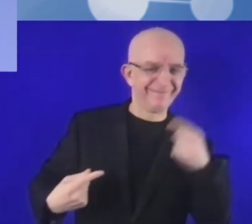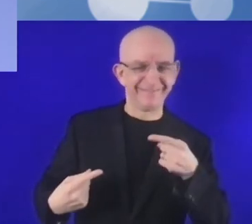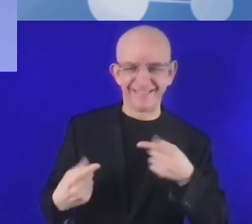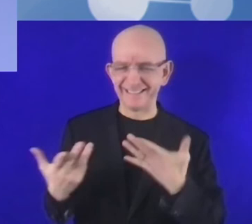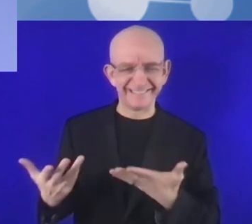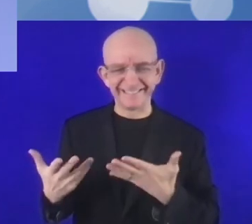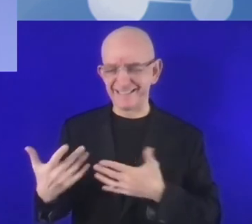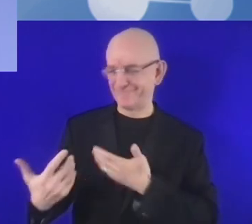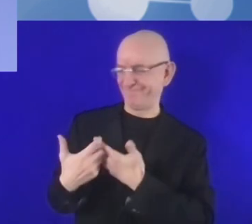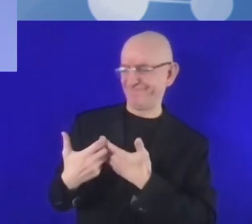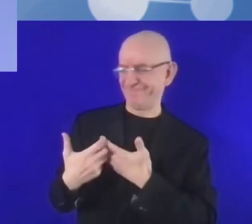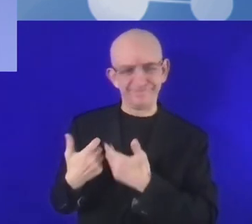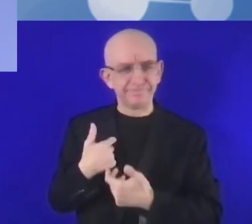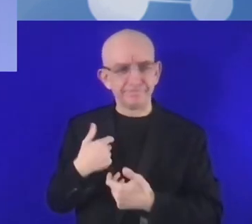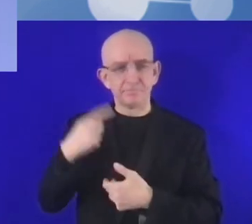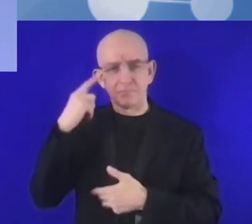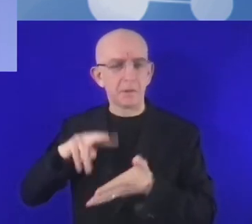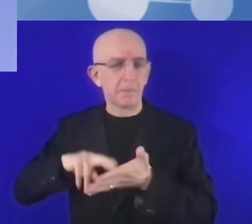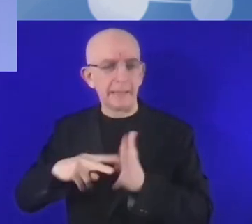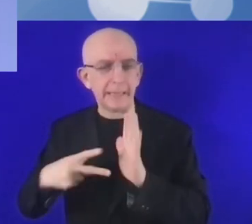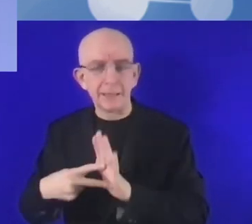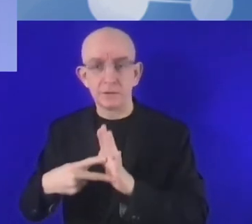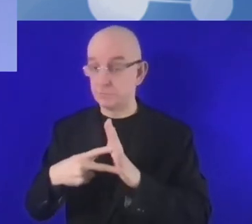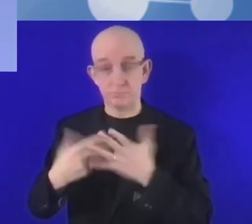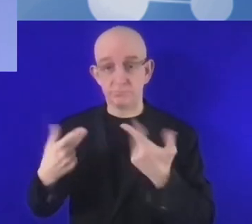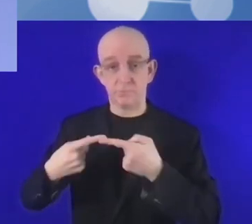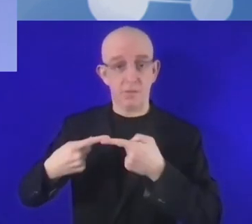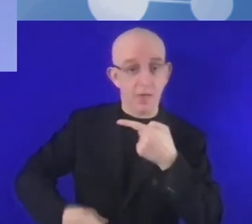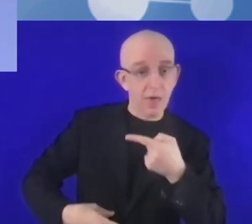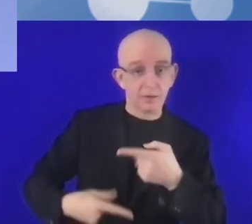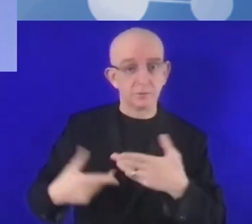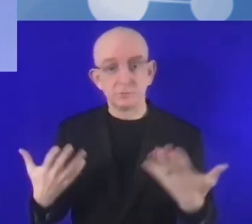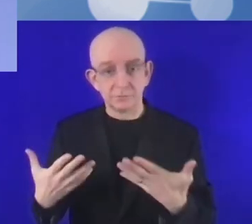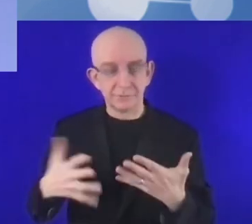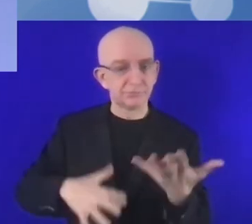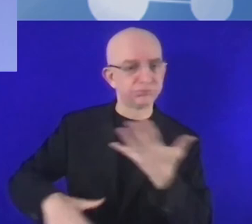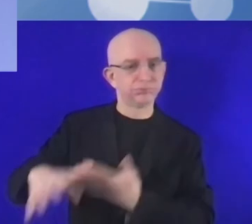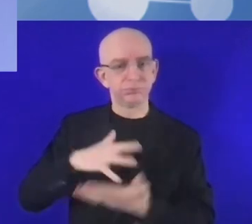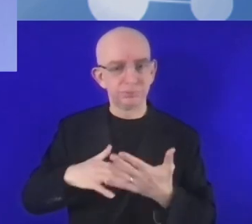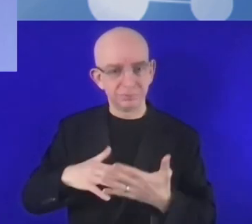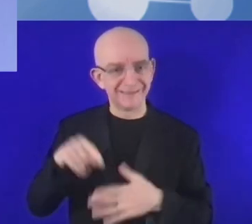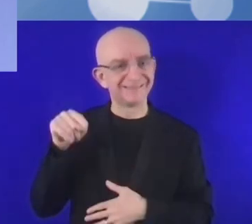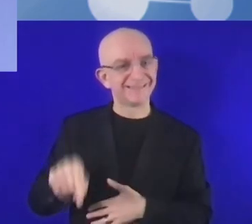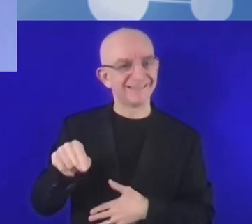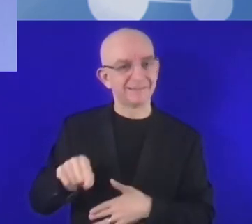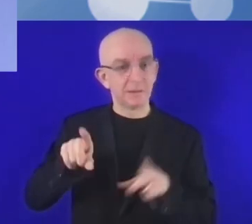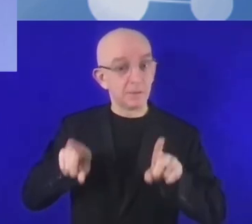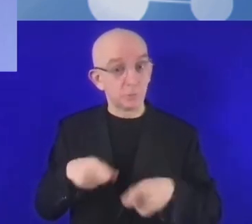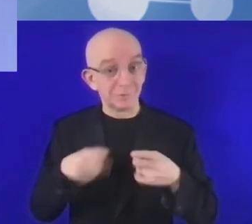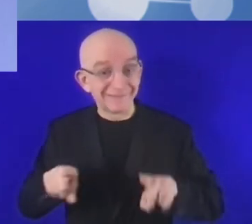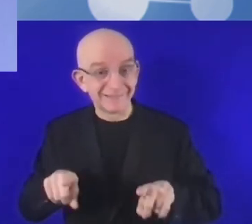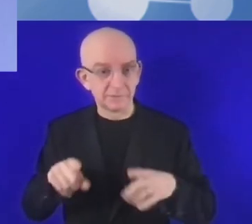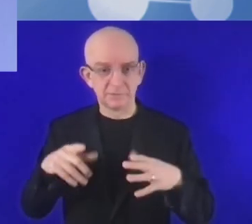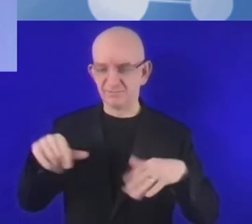querer escuchar música de una calidad más reducida? Esto se